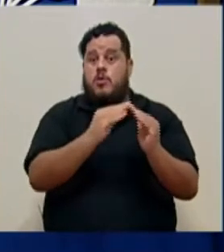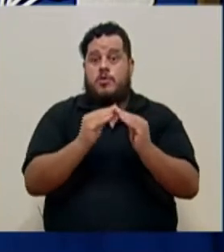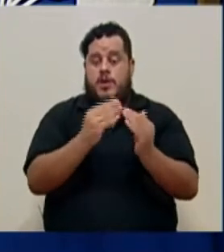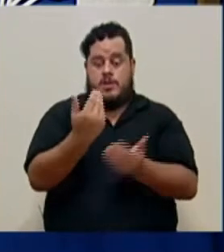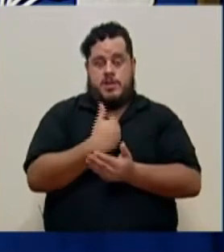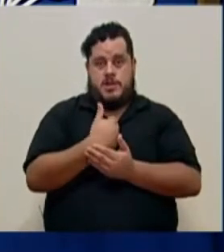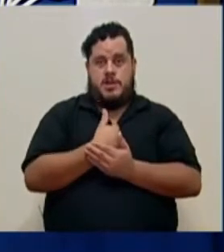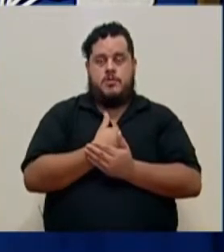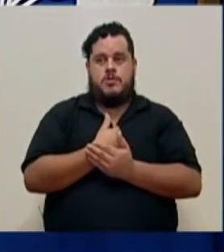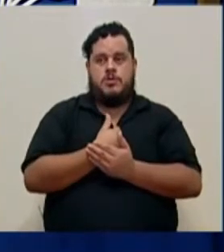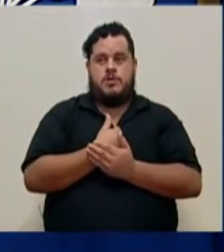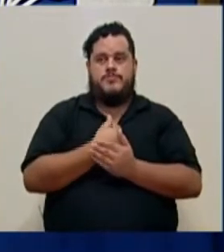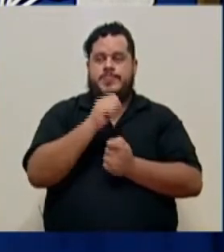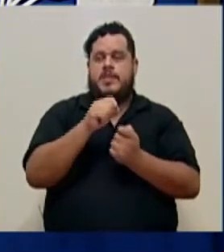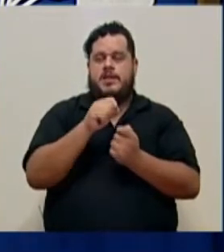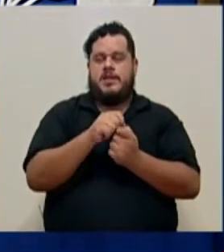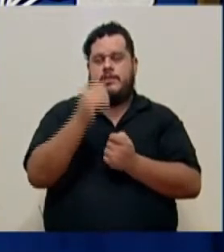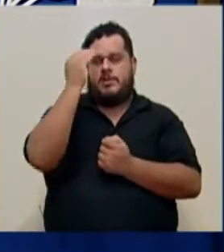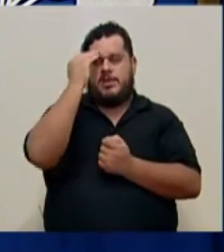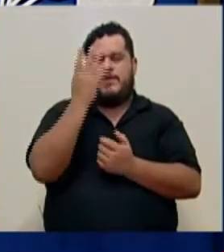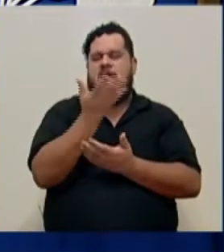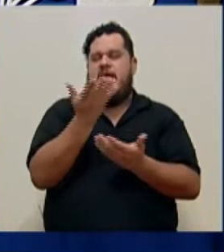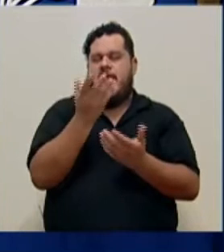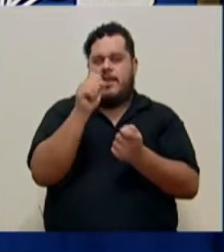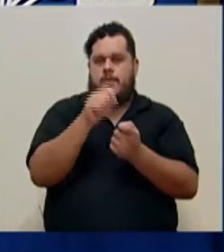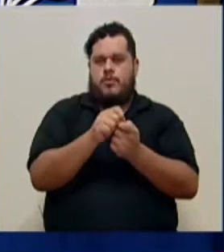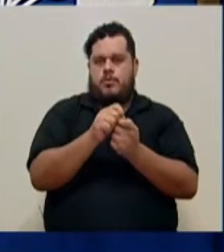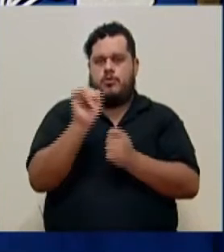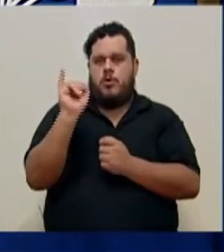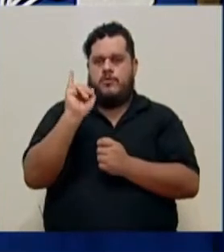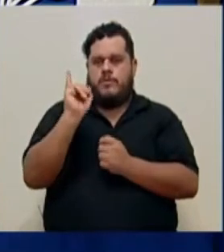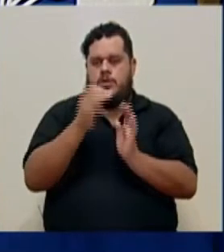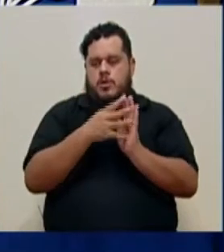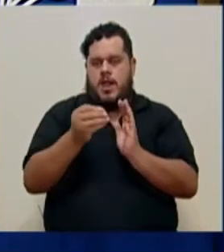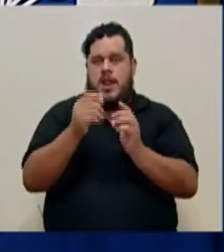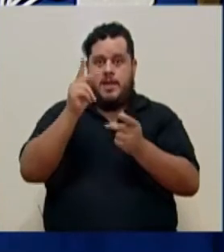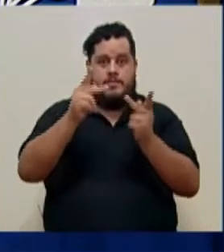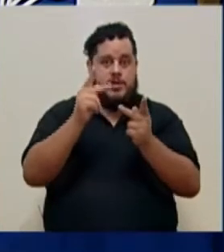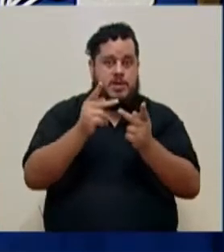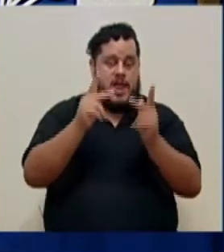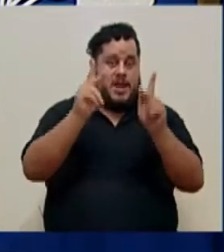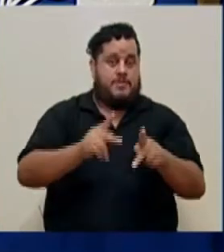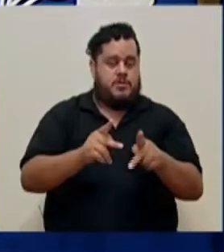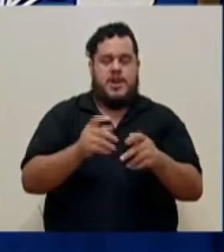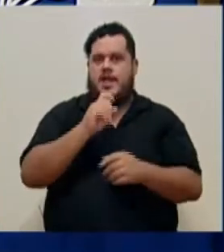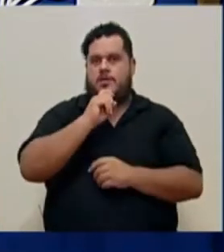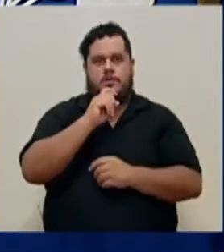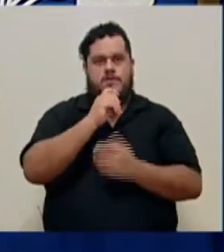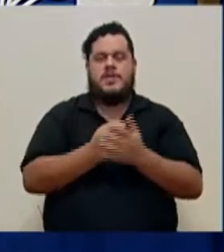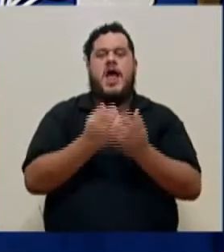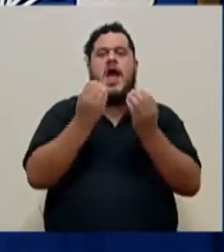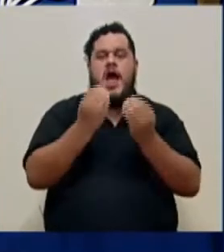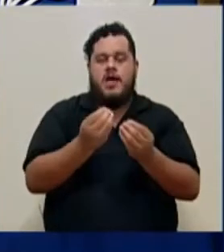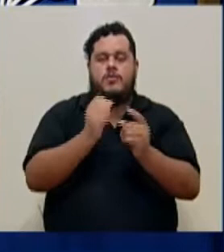tenemos, estar exactamente saber en qué punto fue que se infectó la persona es muy difícil, porque hay muchos puntos en la vida cotidiana, en